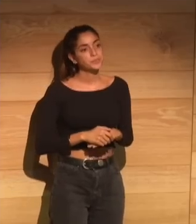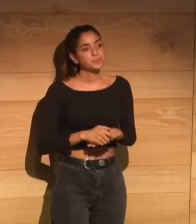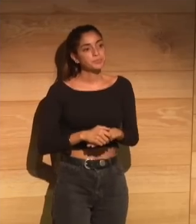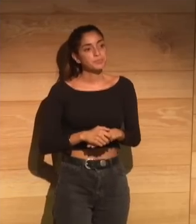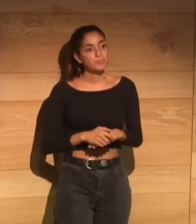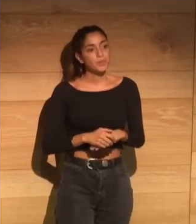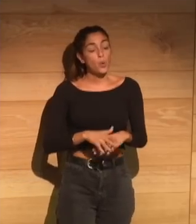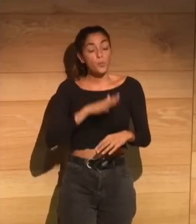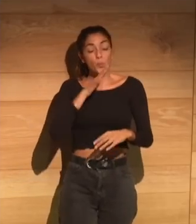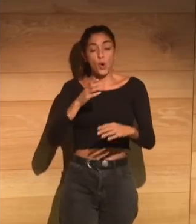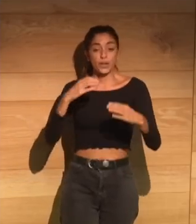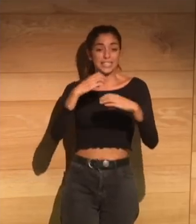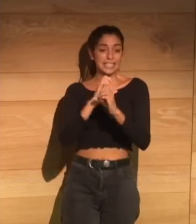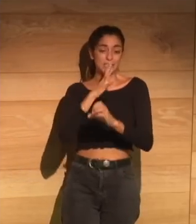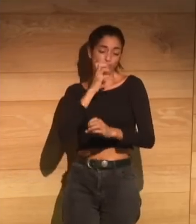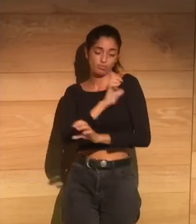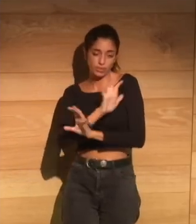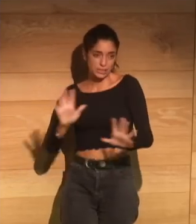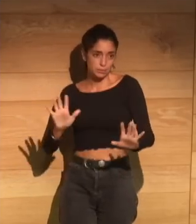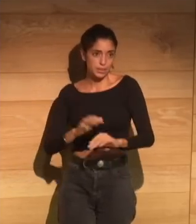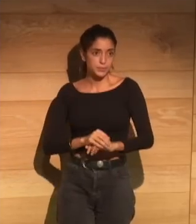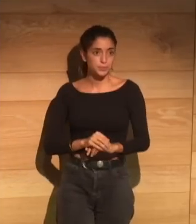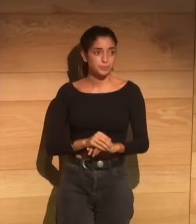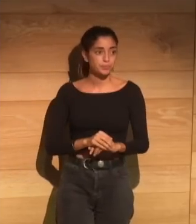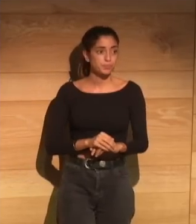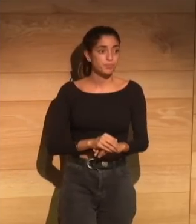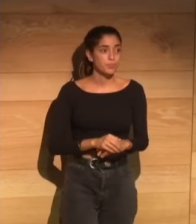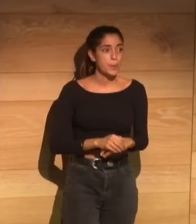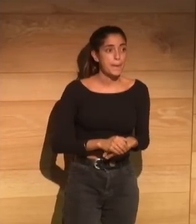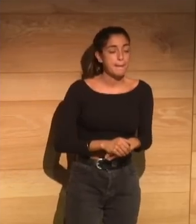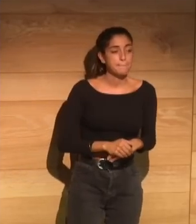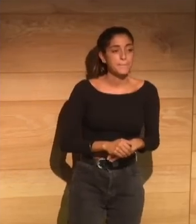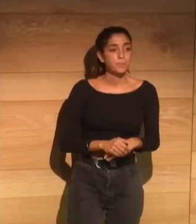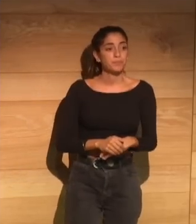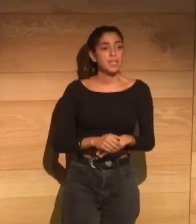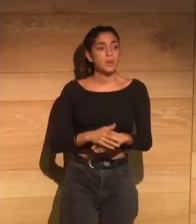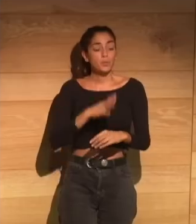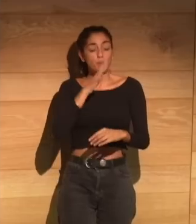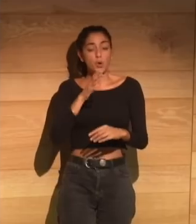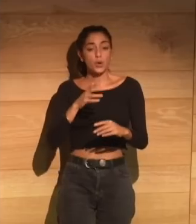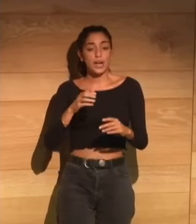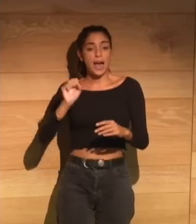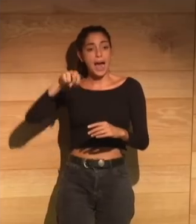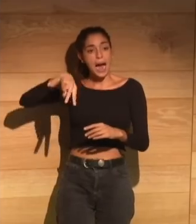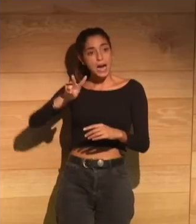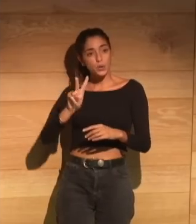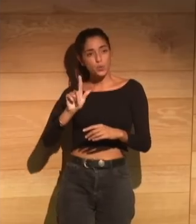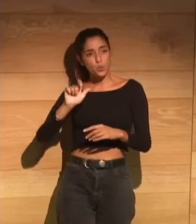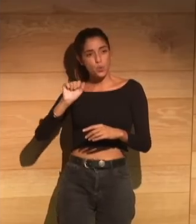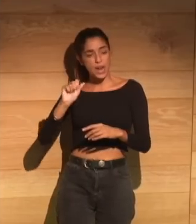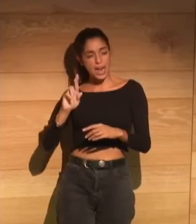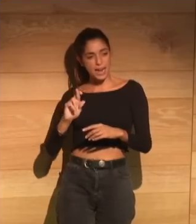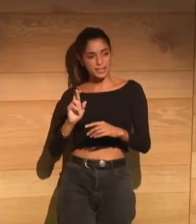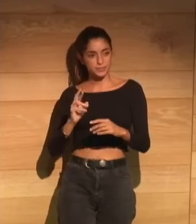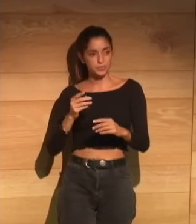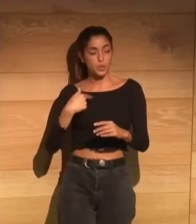Es por una lente aberrante. Es un gran es porque él es aberrante. Es porque usa mucho el angular. Digamos que aquí nos estamos saliendo un poco del